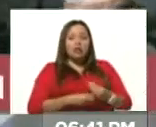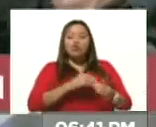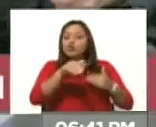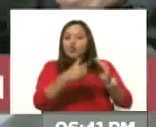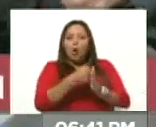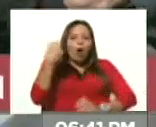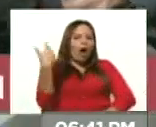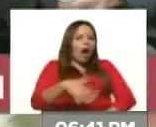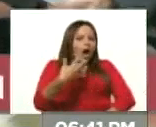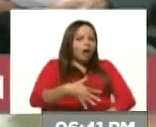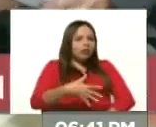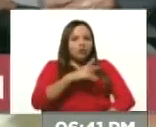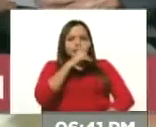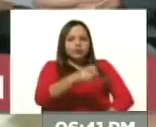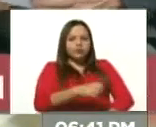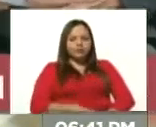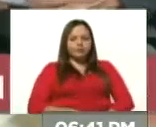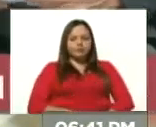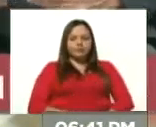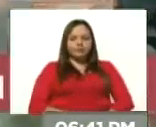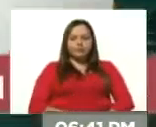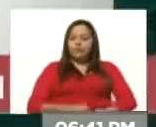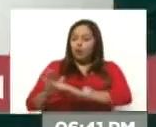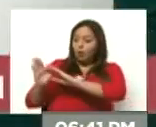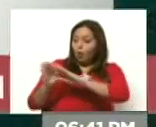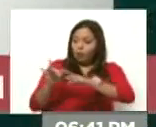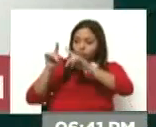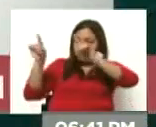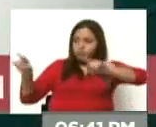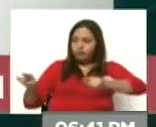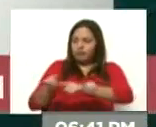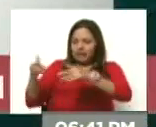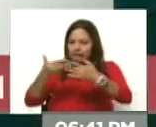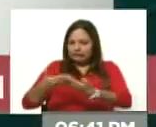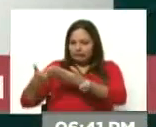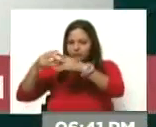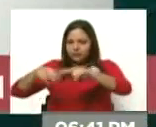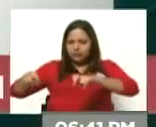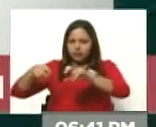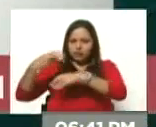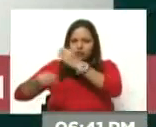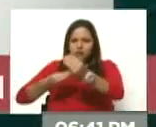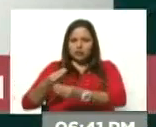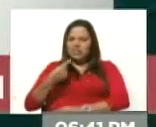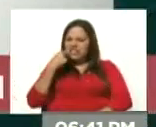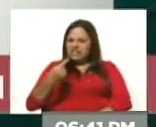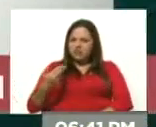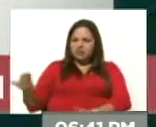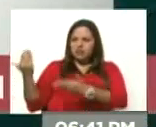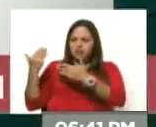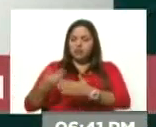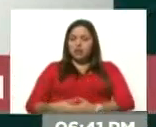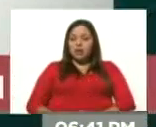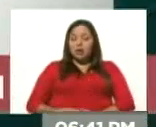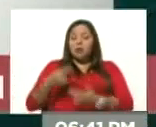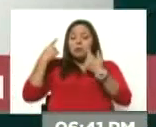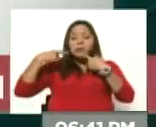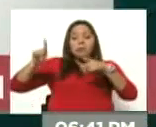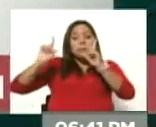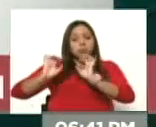terrible próxima lámina del estudio monitor país de internas e índice y si hablamos específicamente